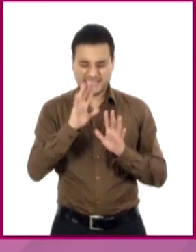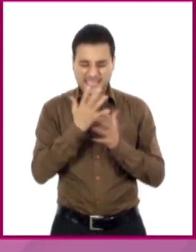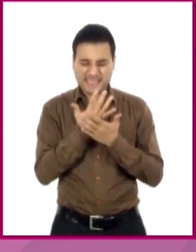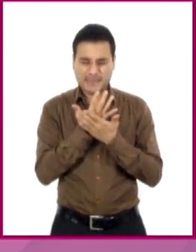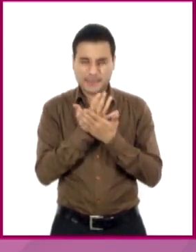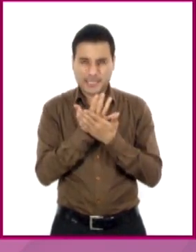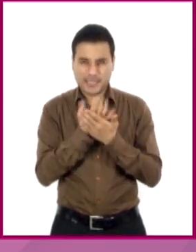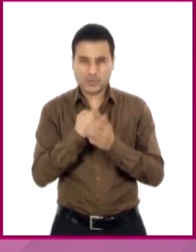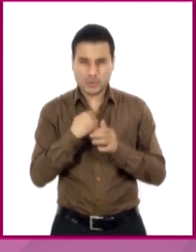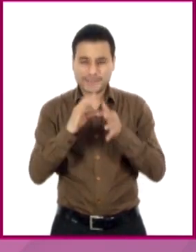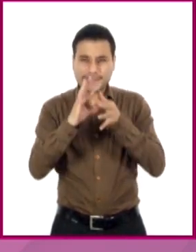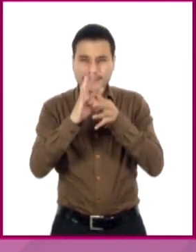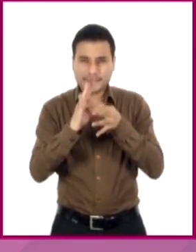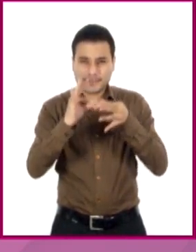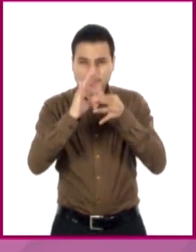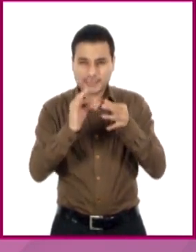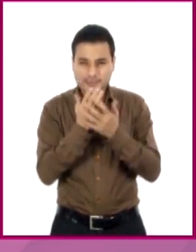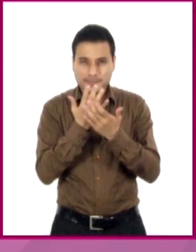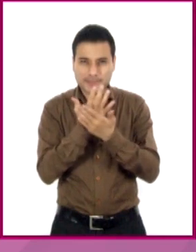en la punta de la lengua.